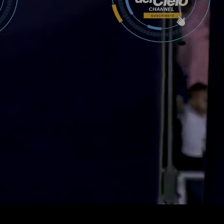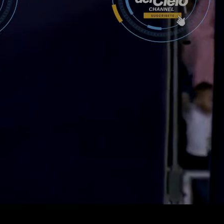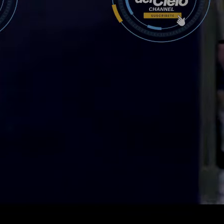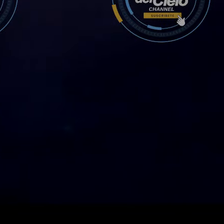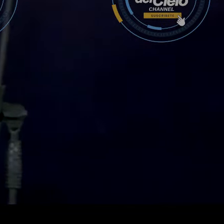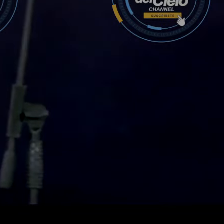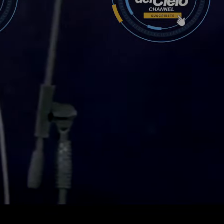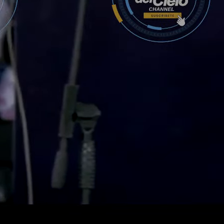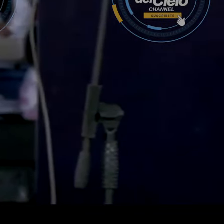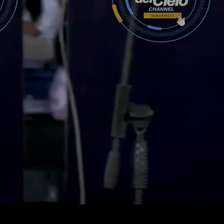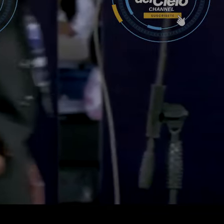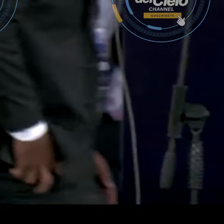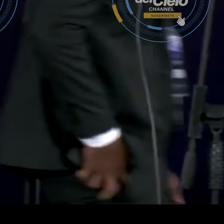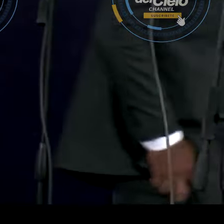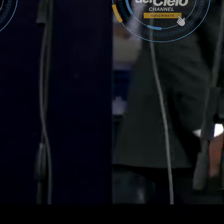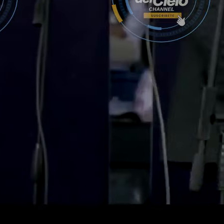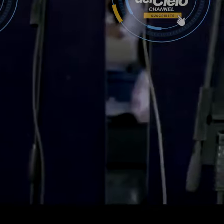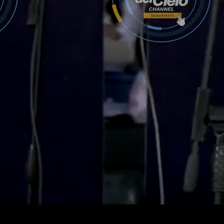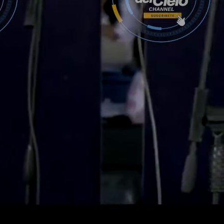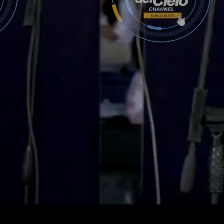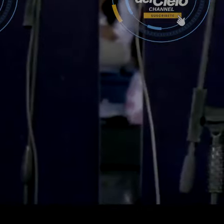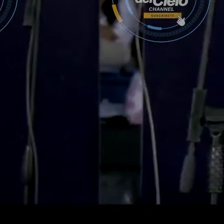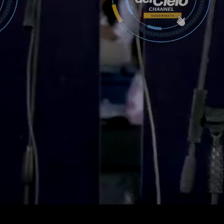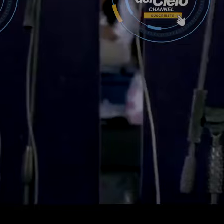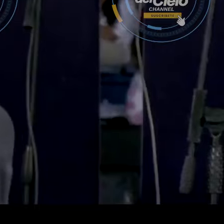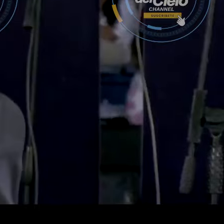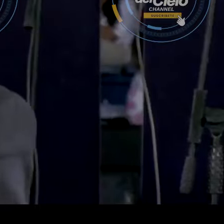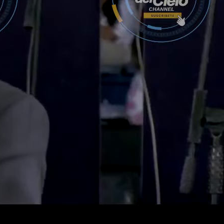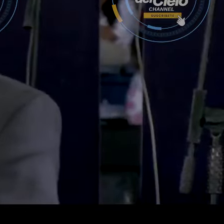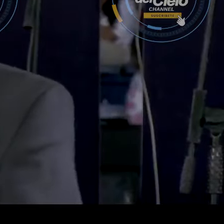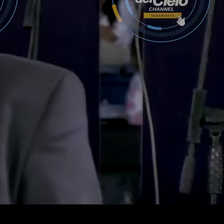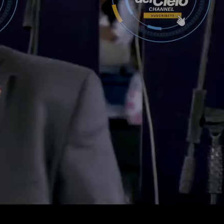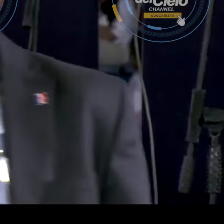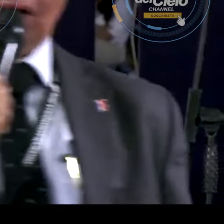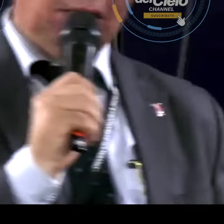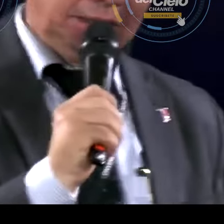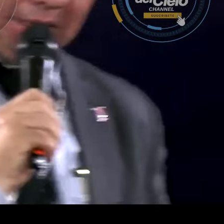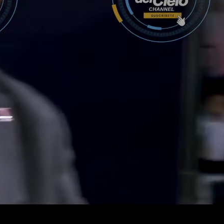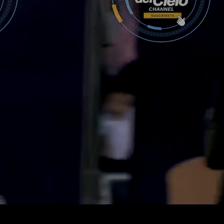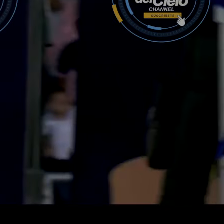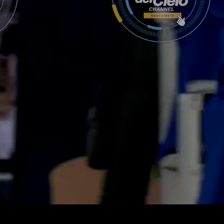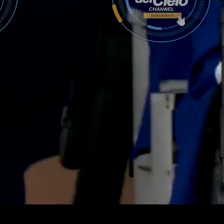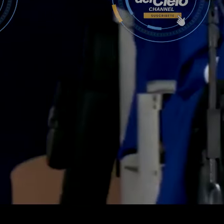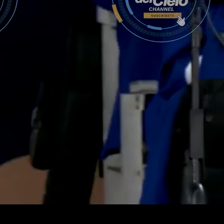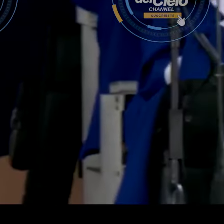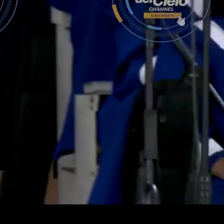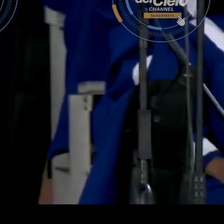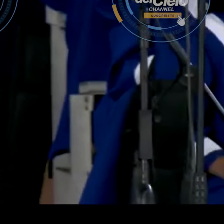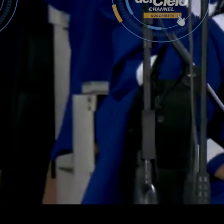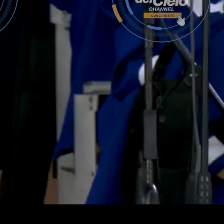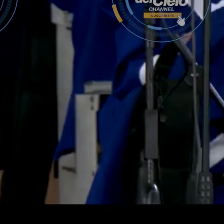vida. Hermanos, estén de pie y tengan la bondad. Vamos a orar esta noche.